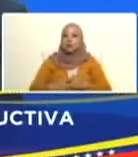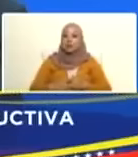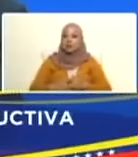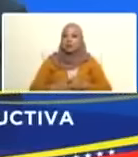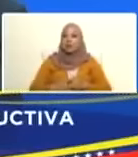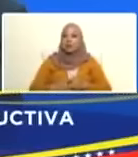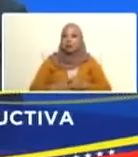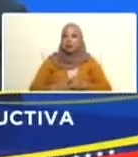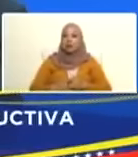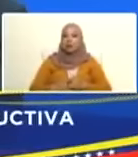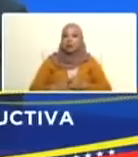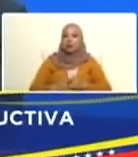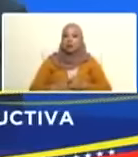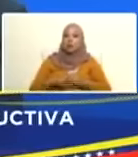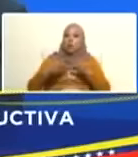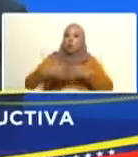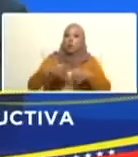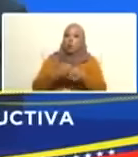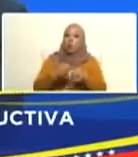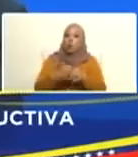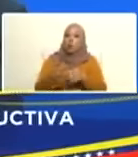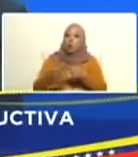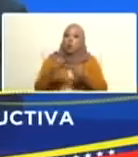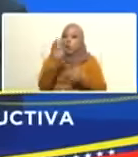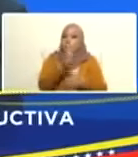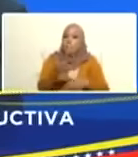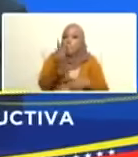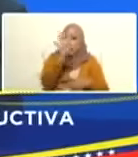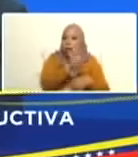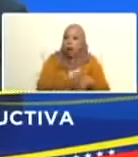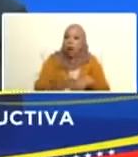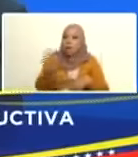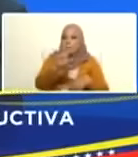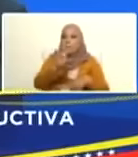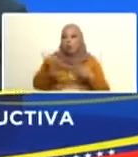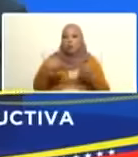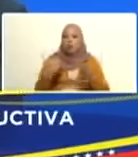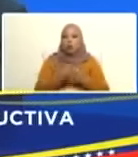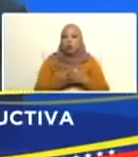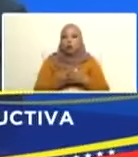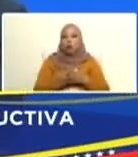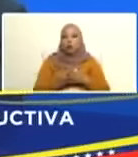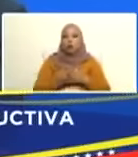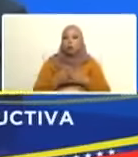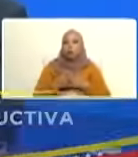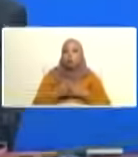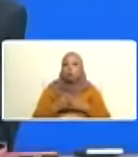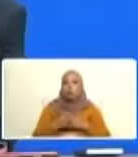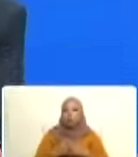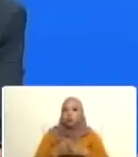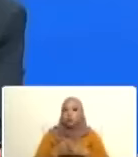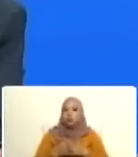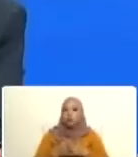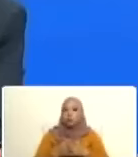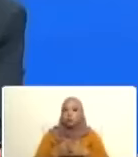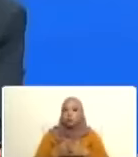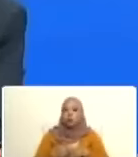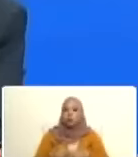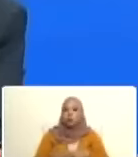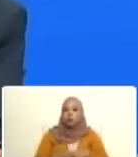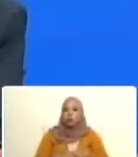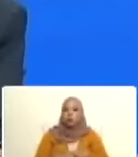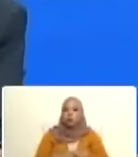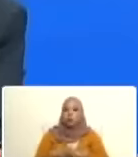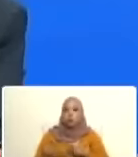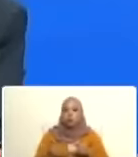Aquí más abajo porque salga el mapa completo, mira. Mapa bonito, ¿verdad? ¿Ah? Parece